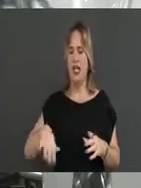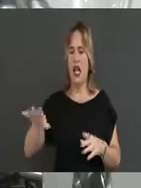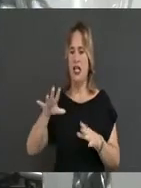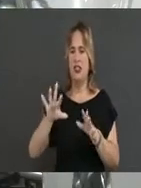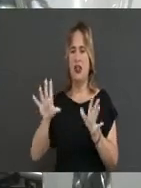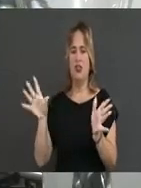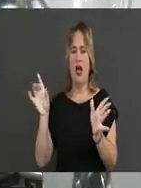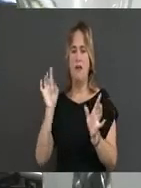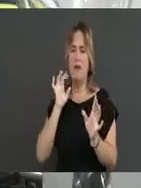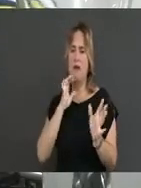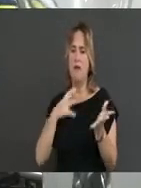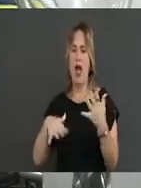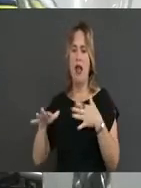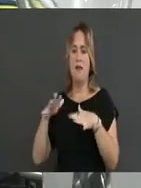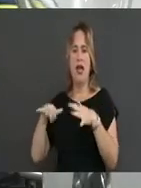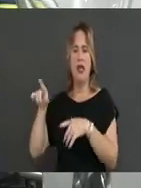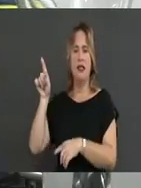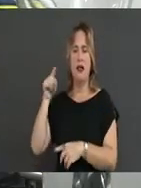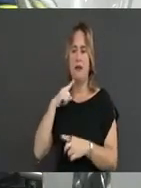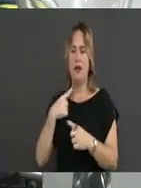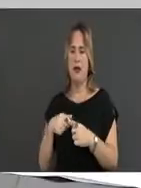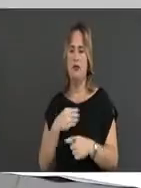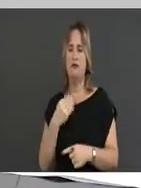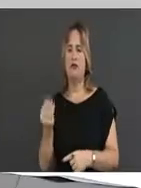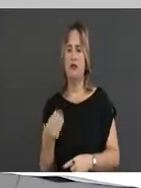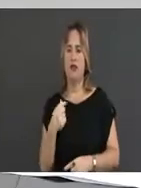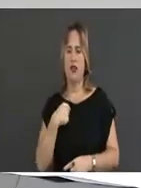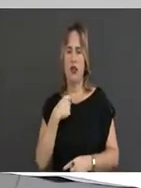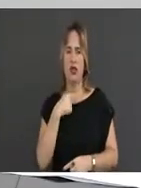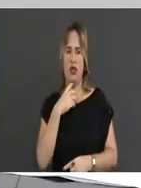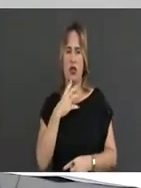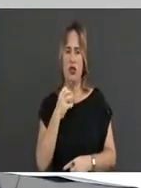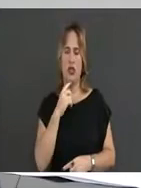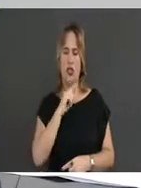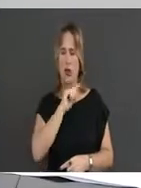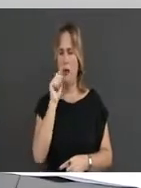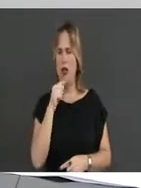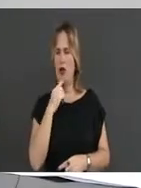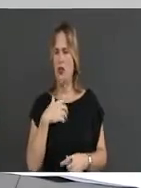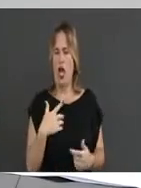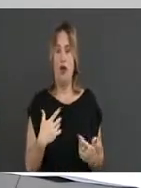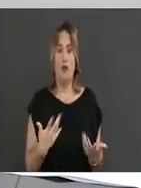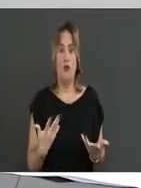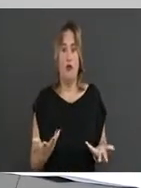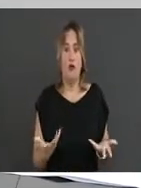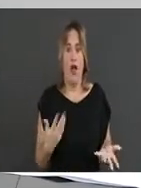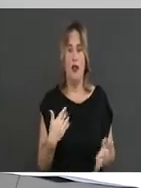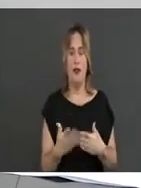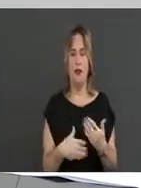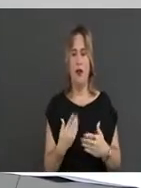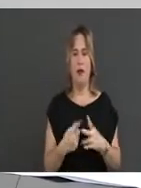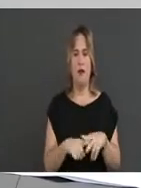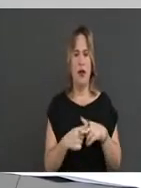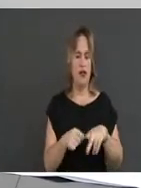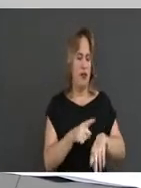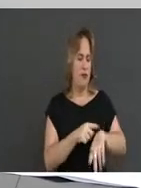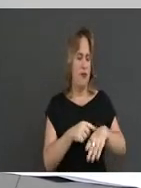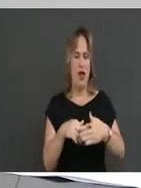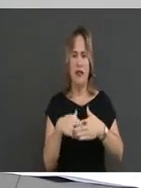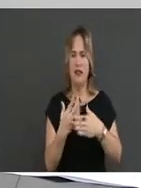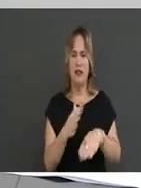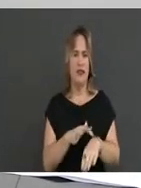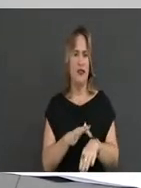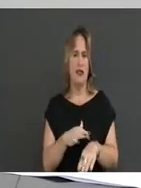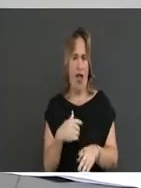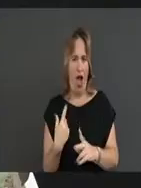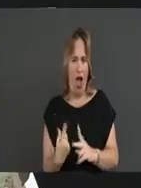industrial, pero luego de recibir el servicio. Entonces, si yo fuese poblador, le preguntaría, ¿cuándo se va a resolver el problema? ¿En qué momento? ¿En qué fecha? ¿Tenemos fecha